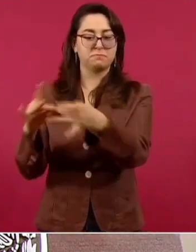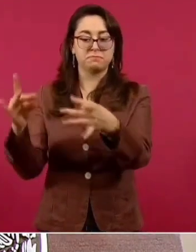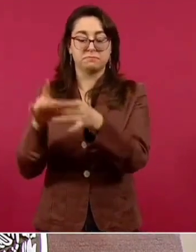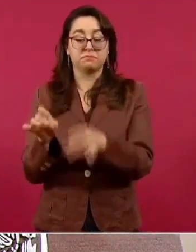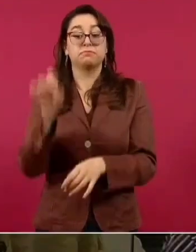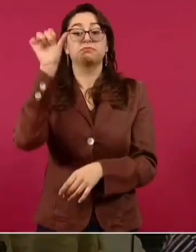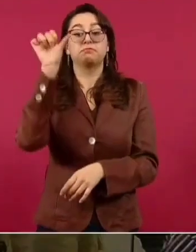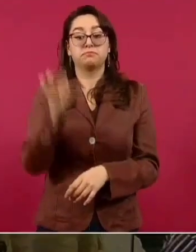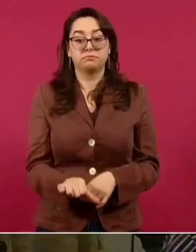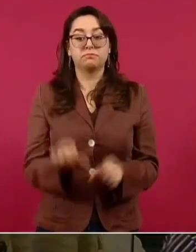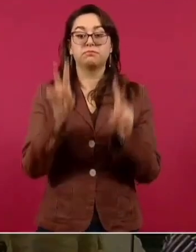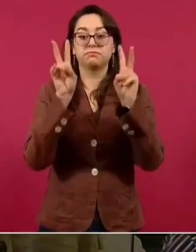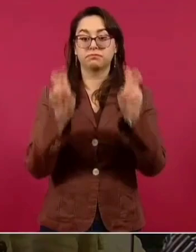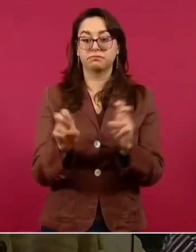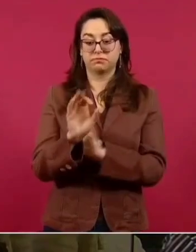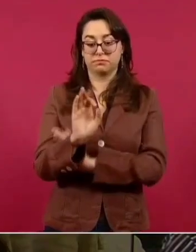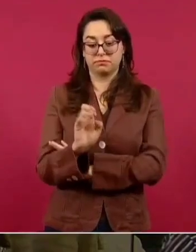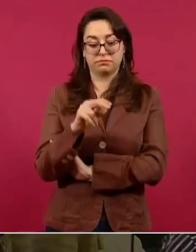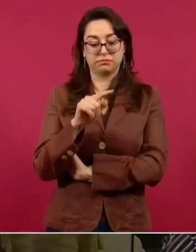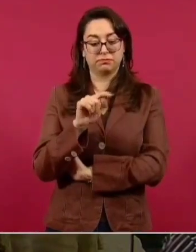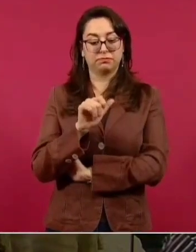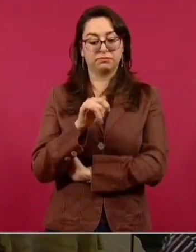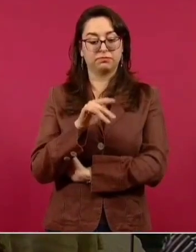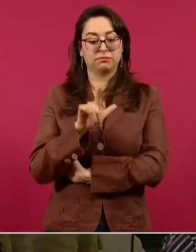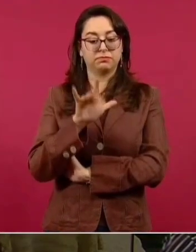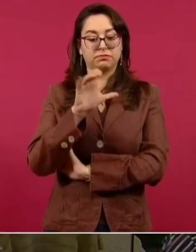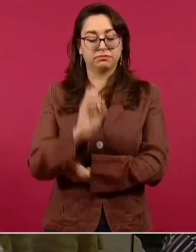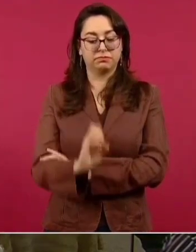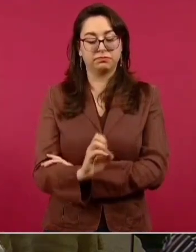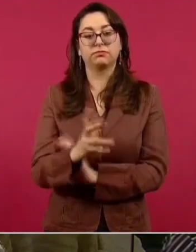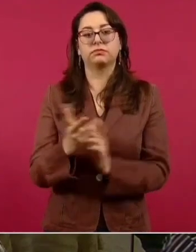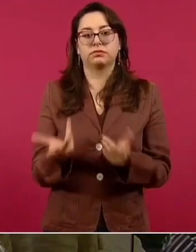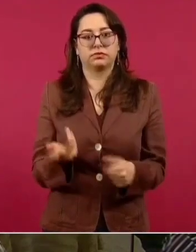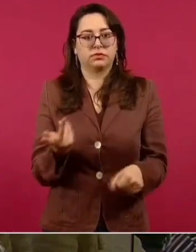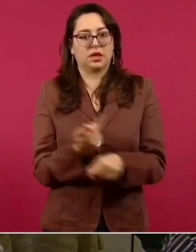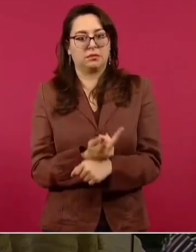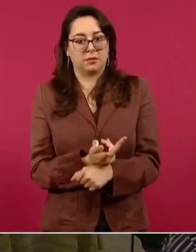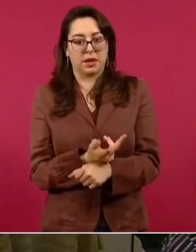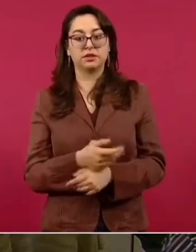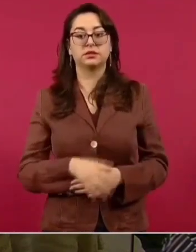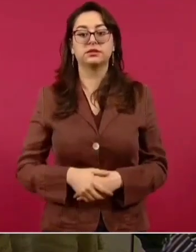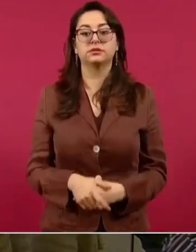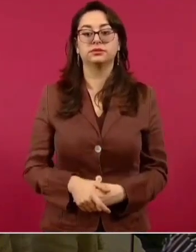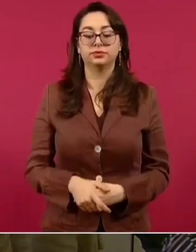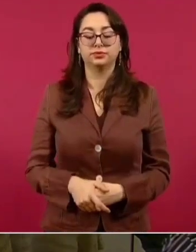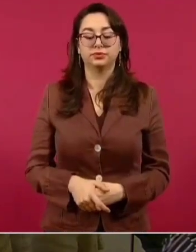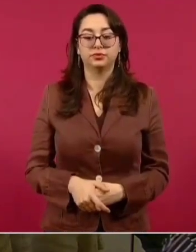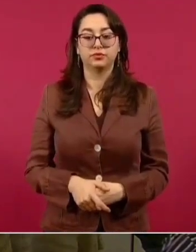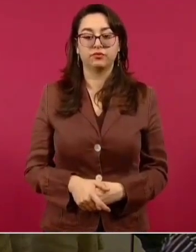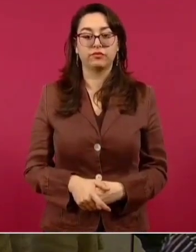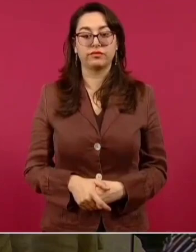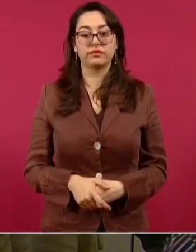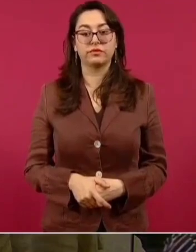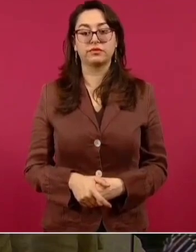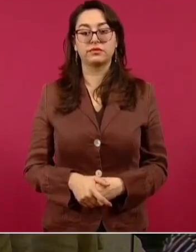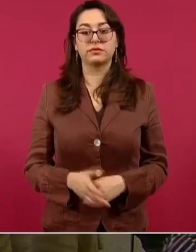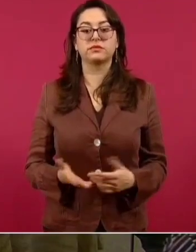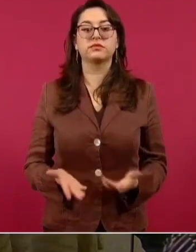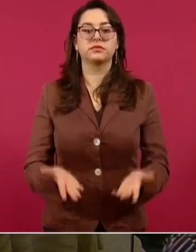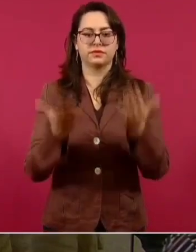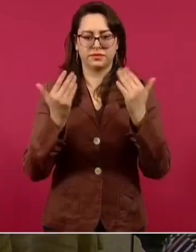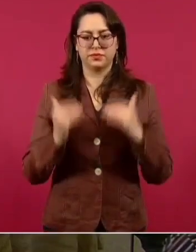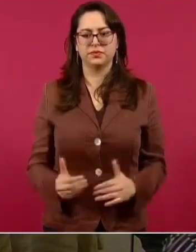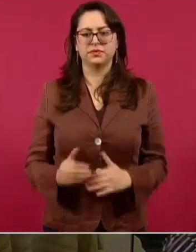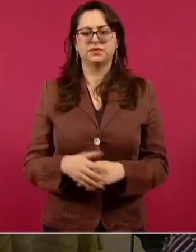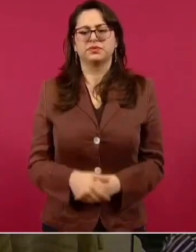fentanilo, su importancia en la salud pública y la salud social. Hablemos primero de qué son las adicciones, un panorama